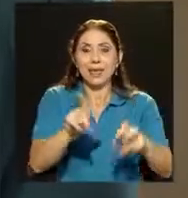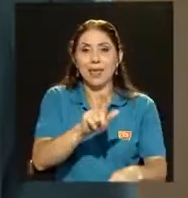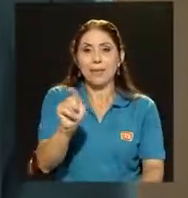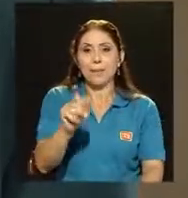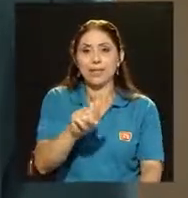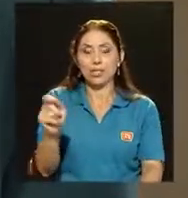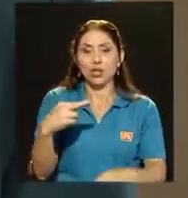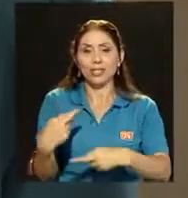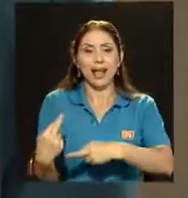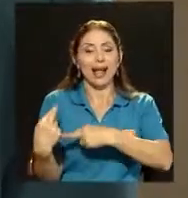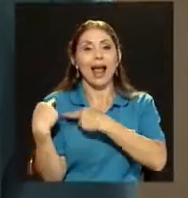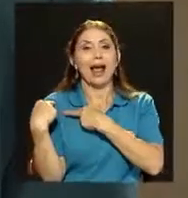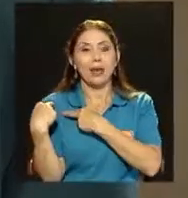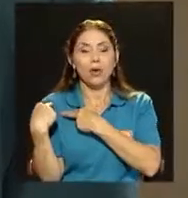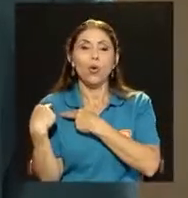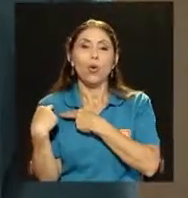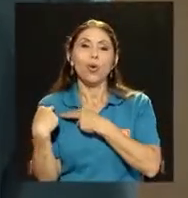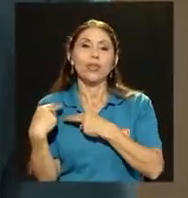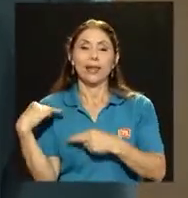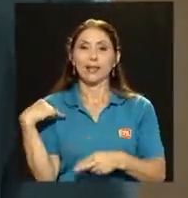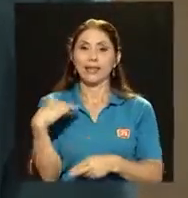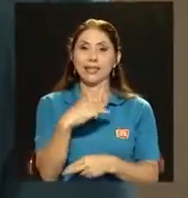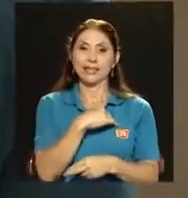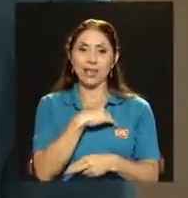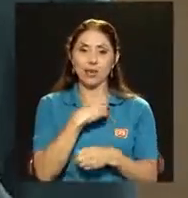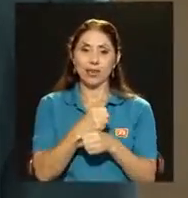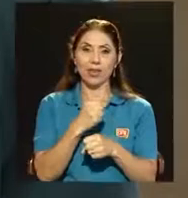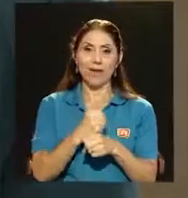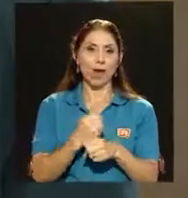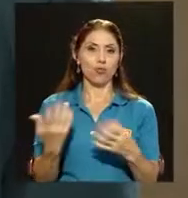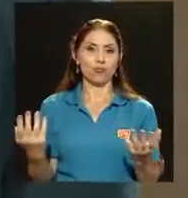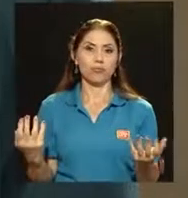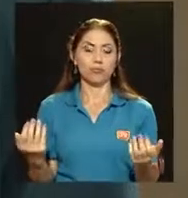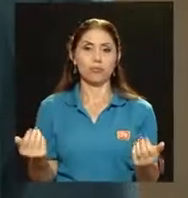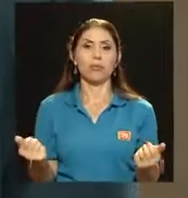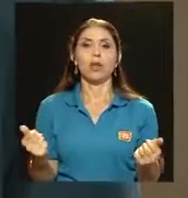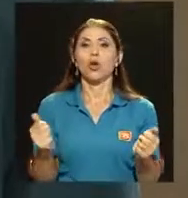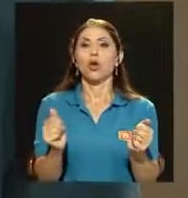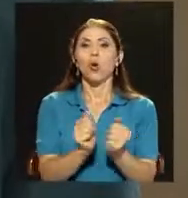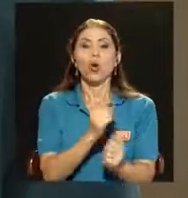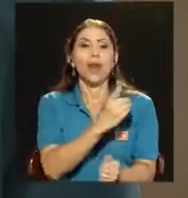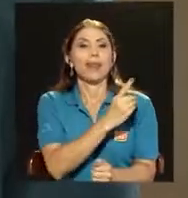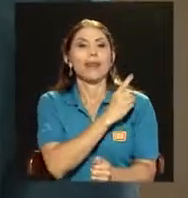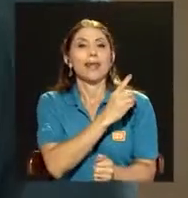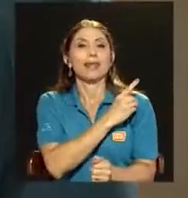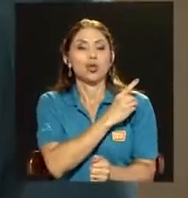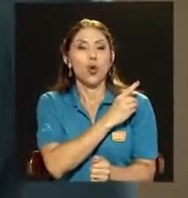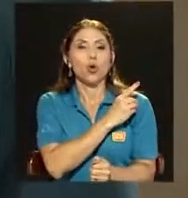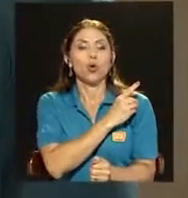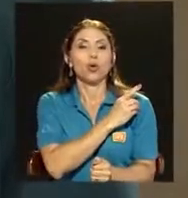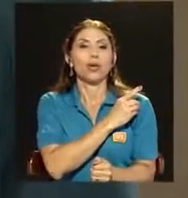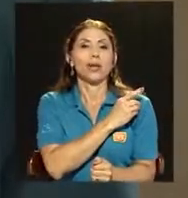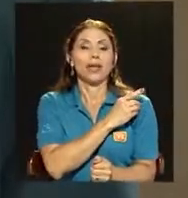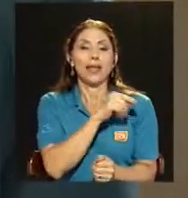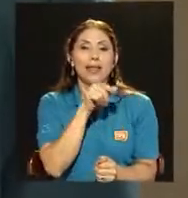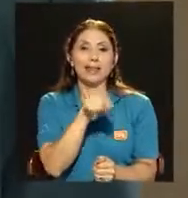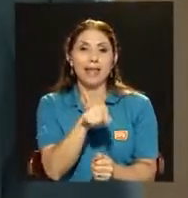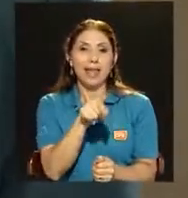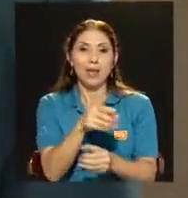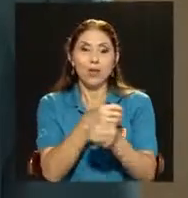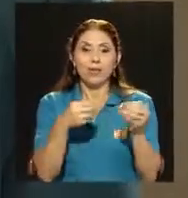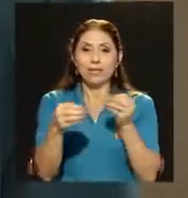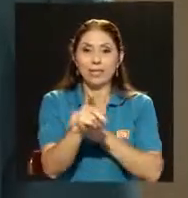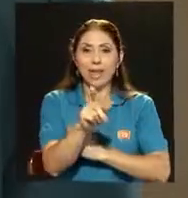cargo del Ministerio de Trabajo bajo la Dirección de Pensiones